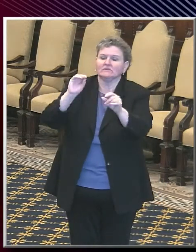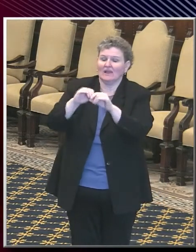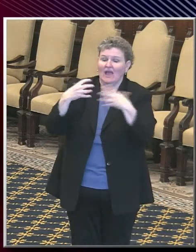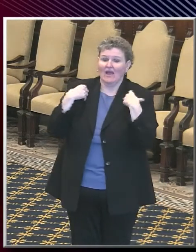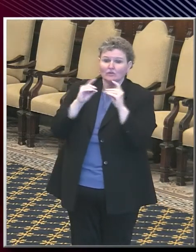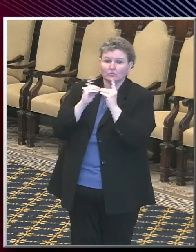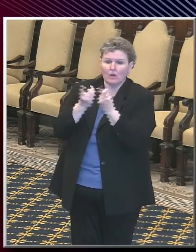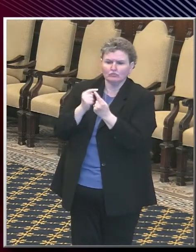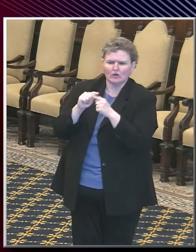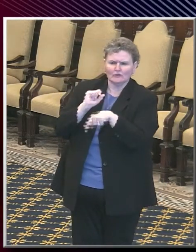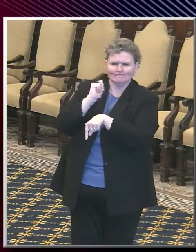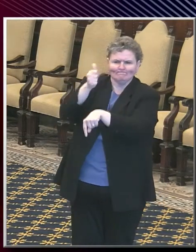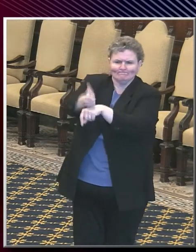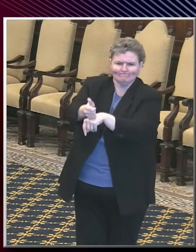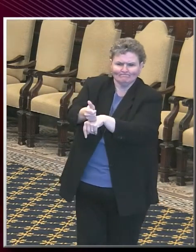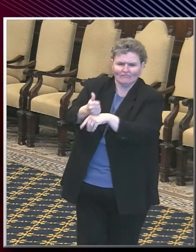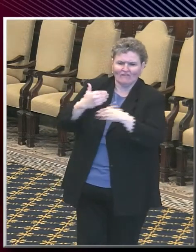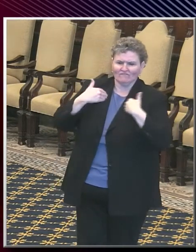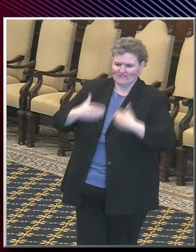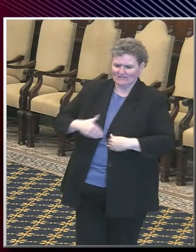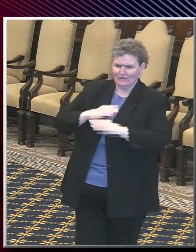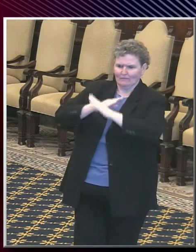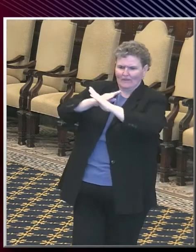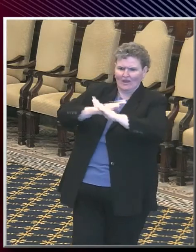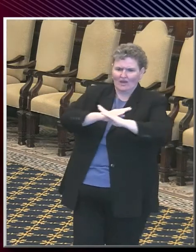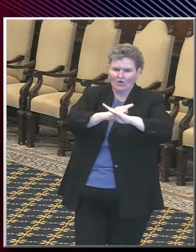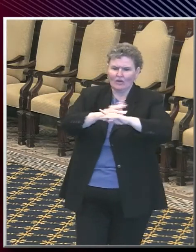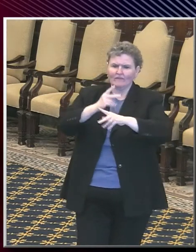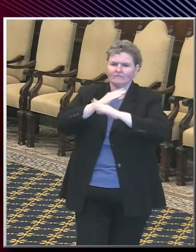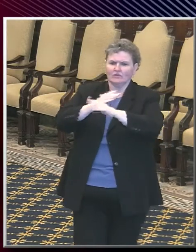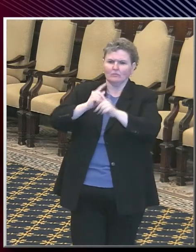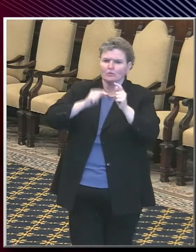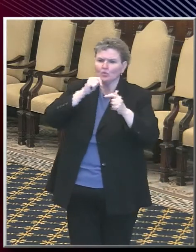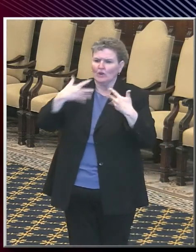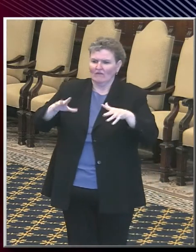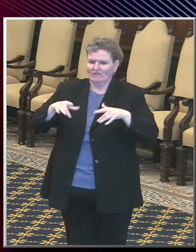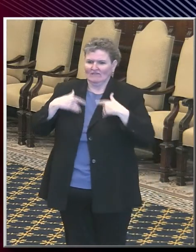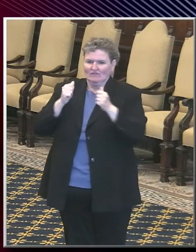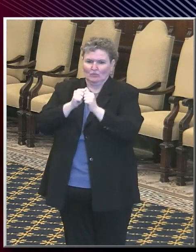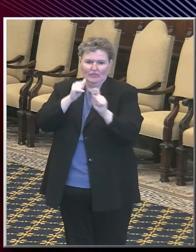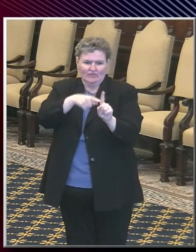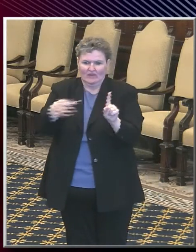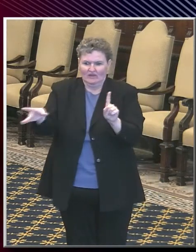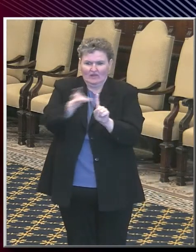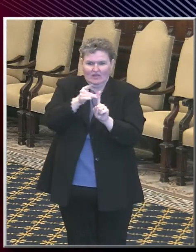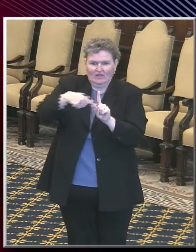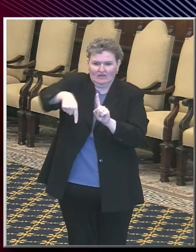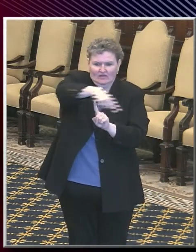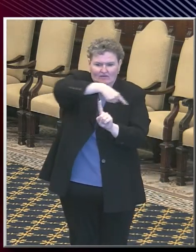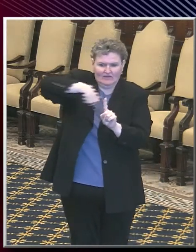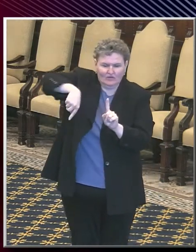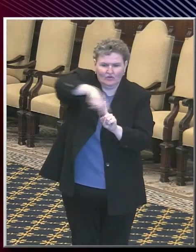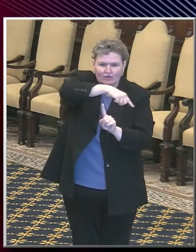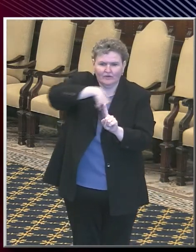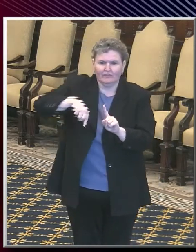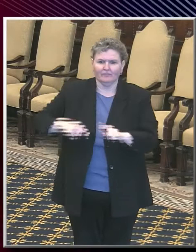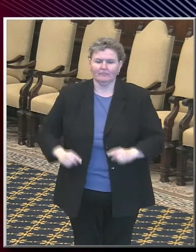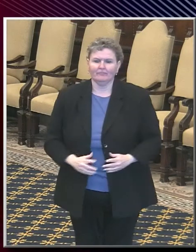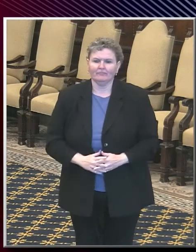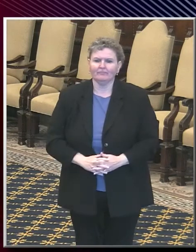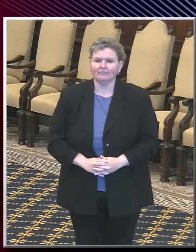persona positiva, salieron otras personas positivas que eran asintomáticas. Entonces la comunidad en Kensington siente que es cuestión